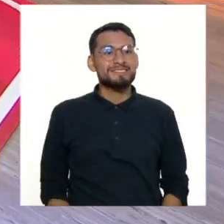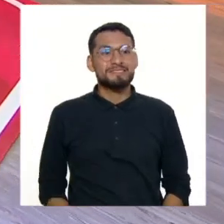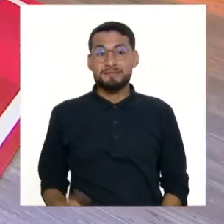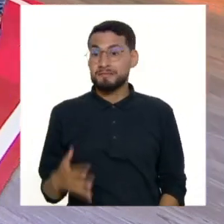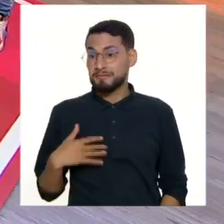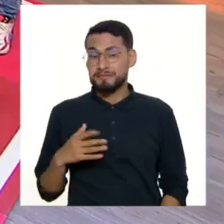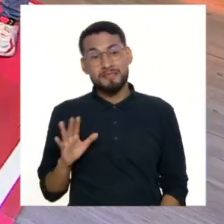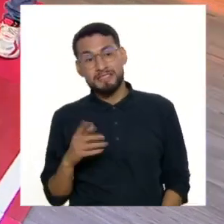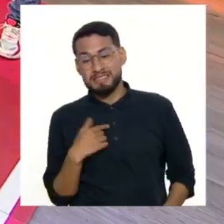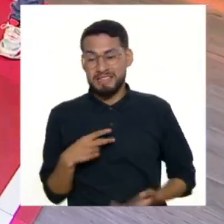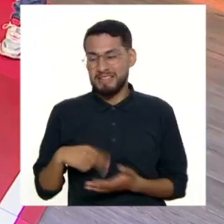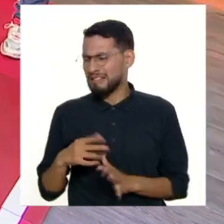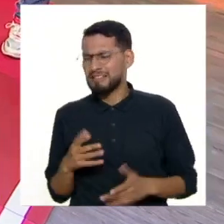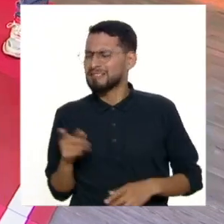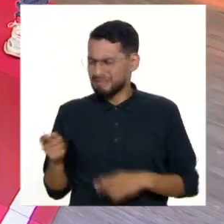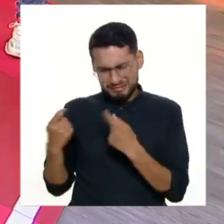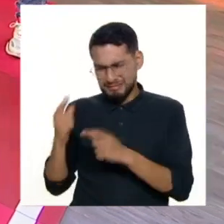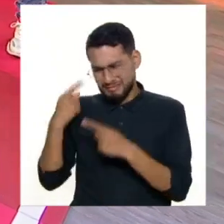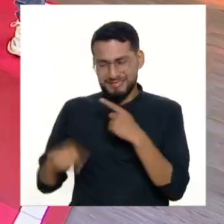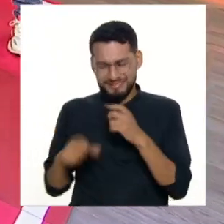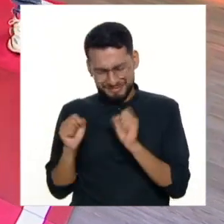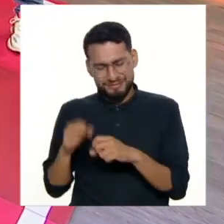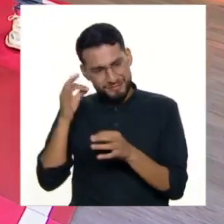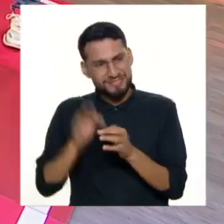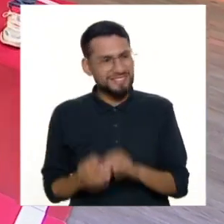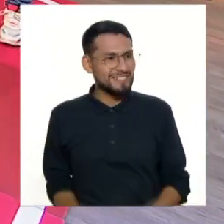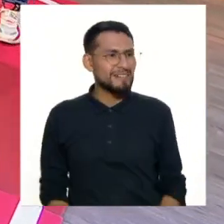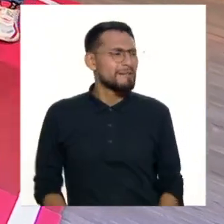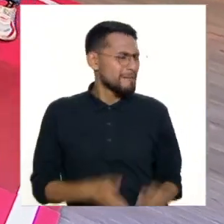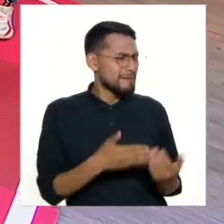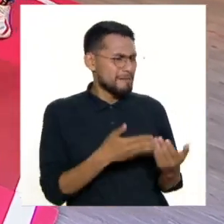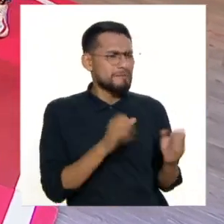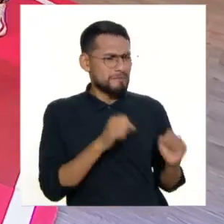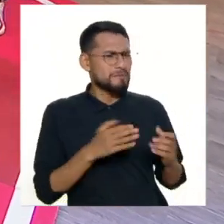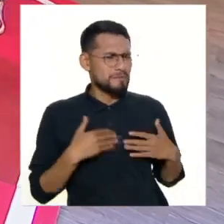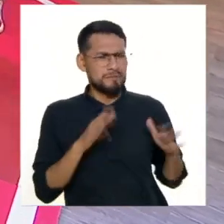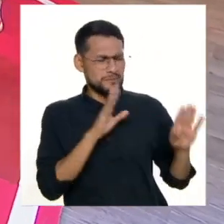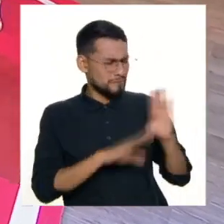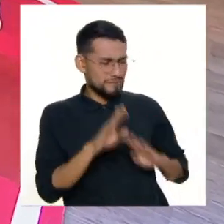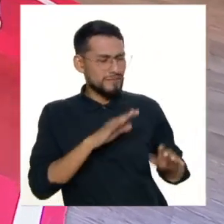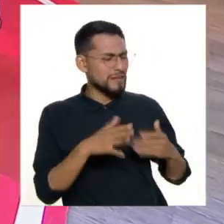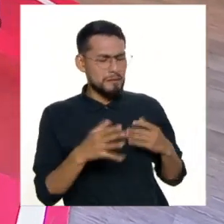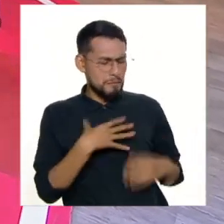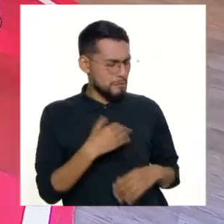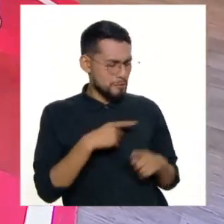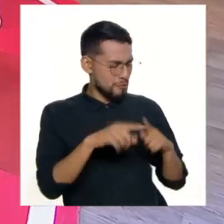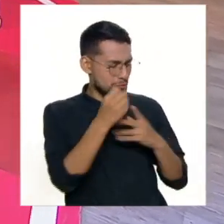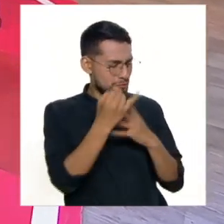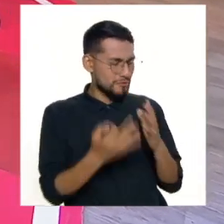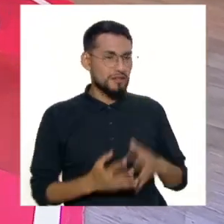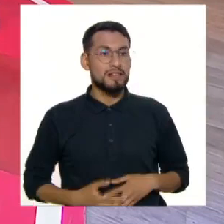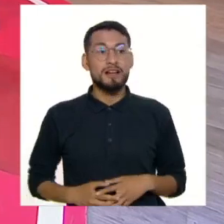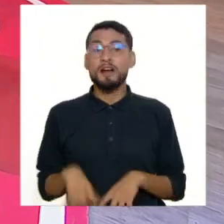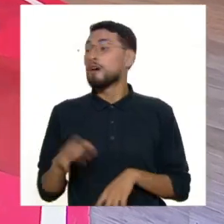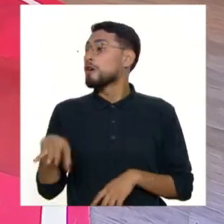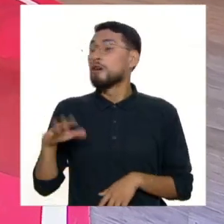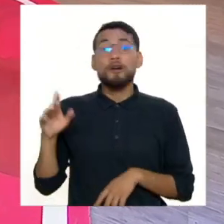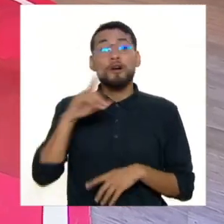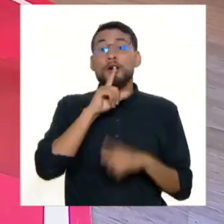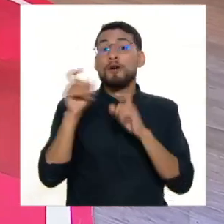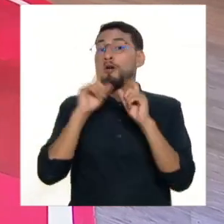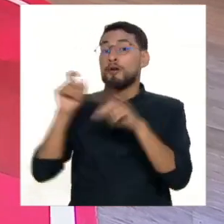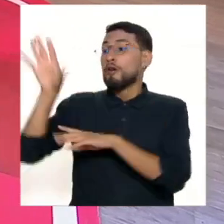estoy... ¡Vamos! No, sí, vamos a ver. Estamos realmente en el video básico para todas las edades.